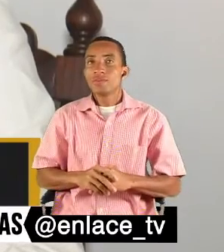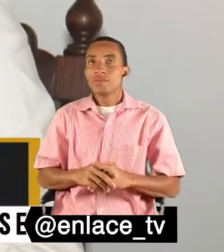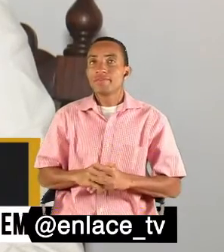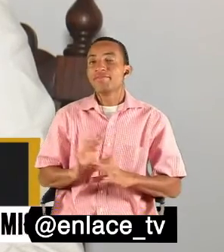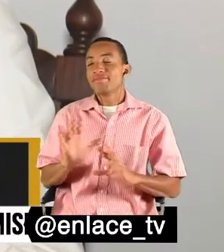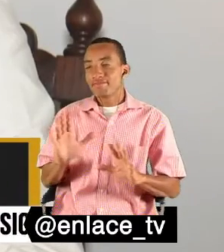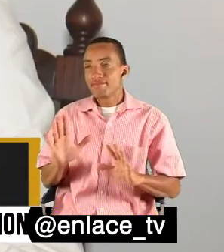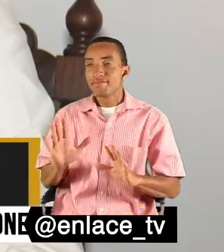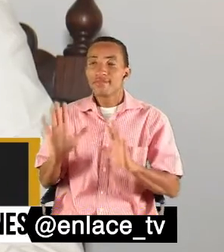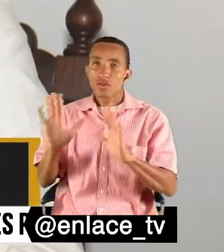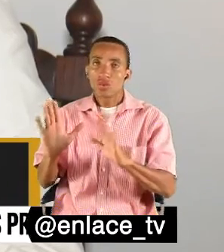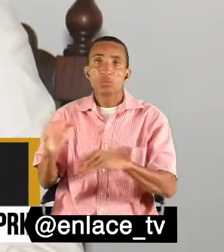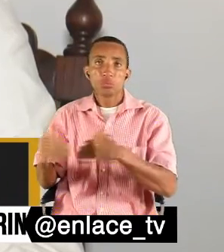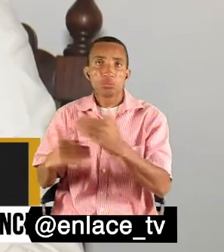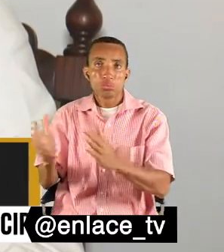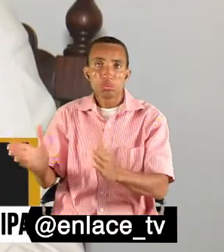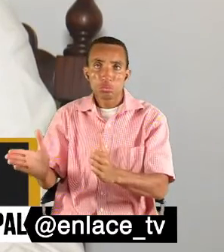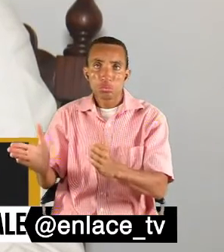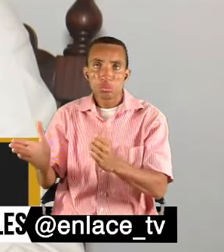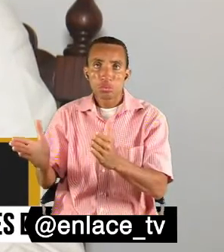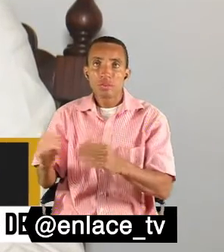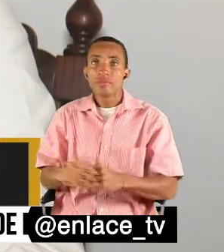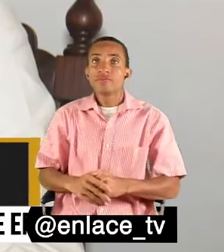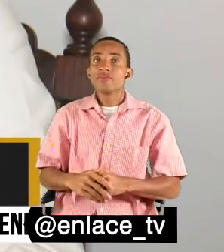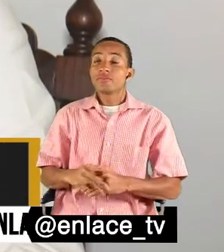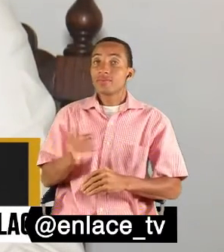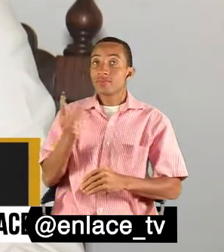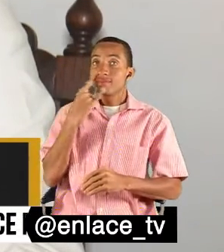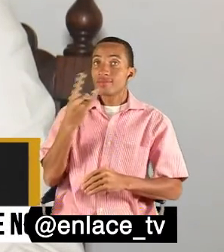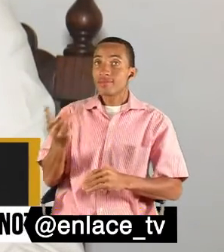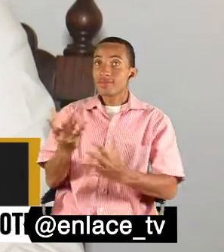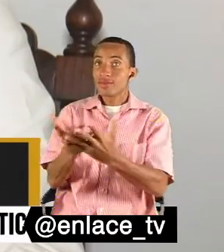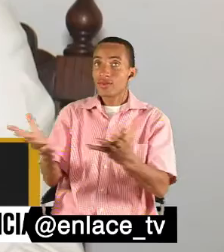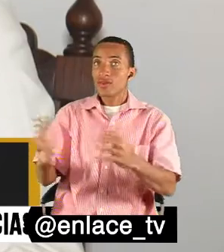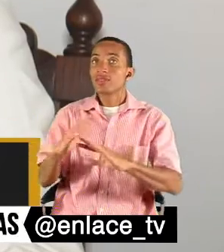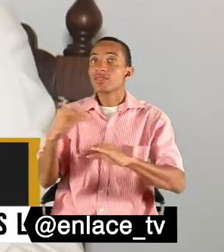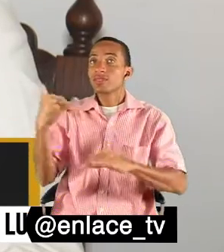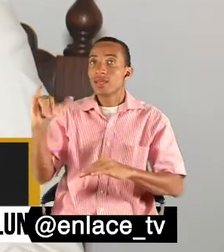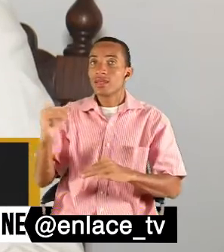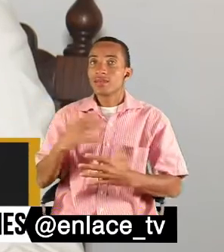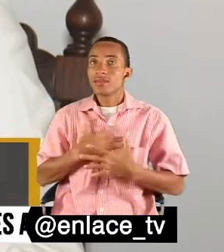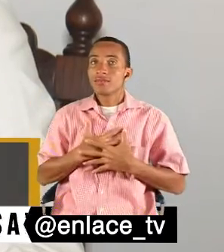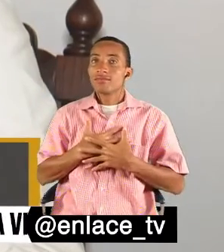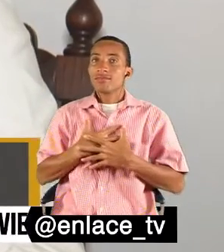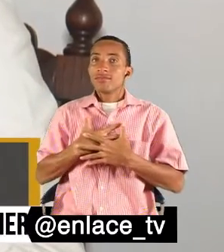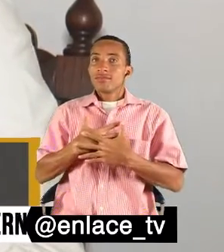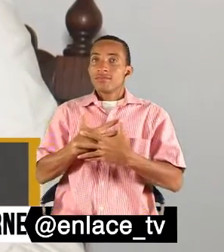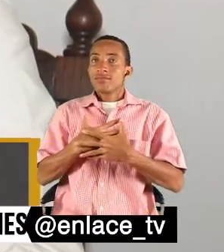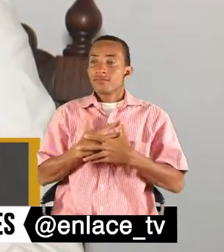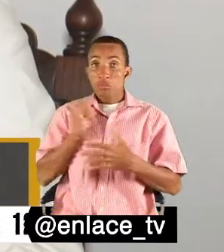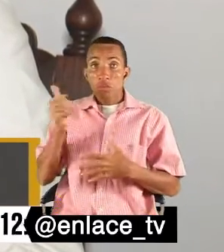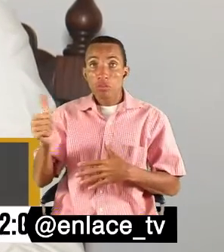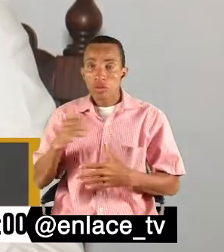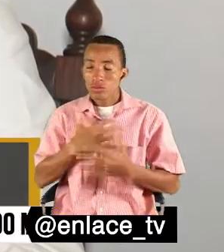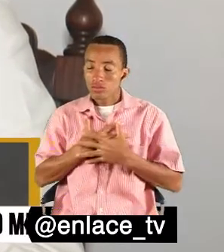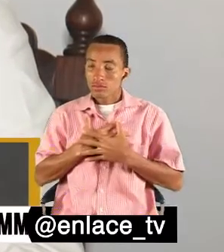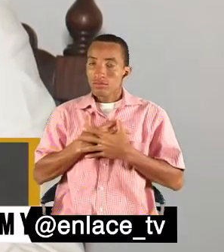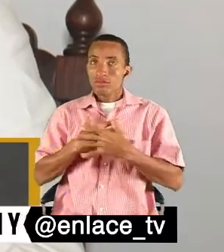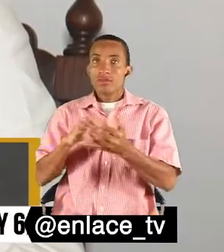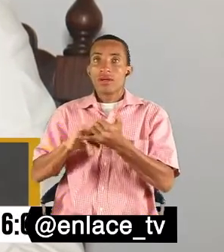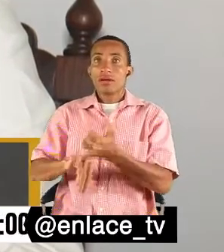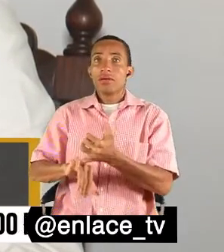puede decir que se encuentra, pero cosas interesantes, por ejemplo, él ya está respirando solo. Carlos ya le han